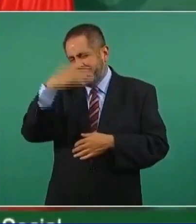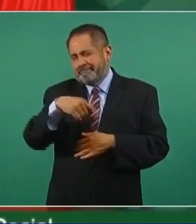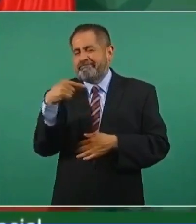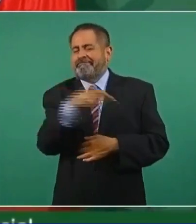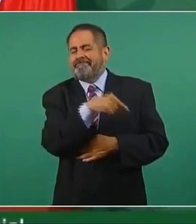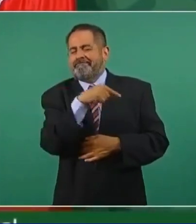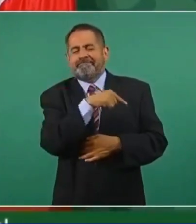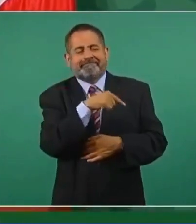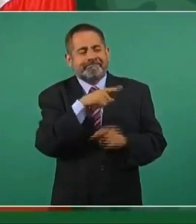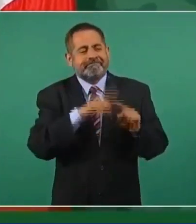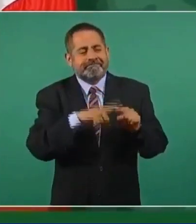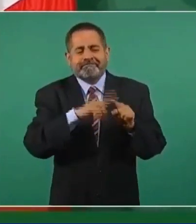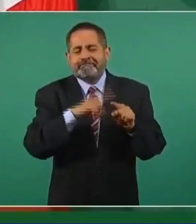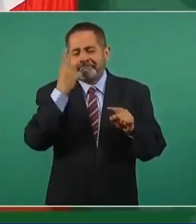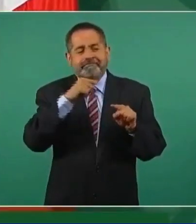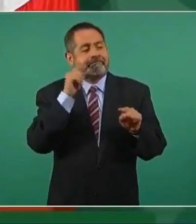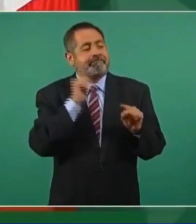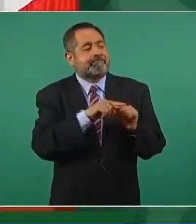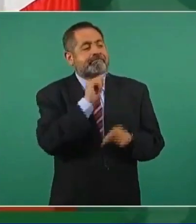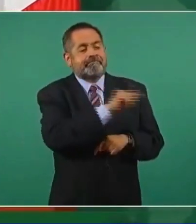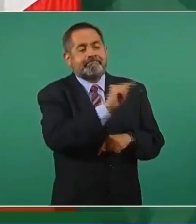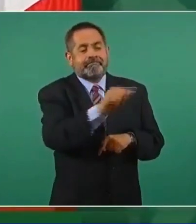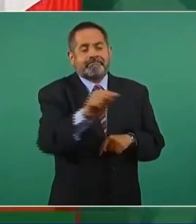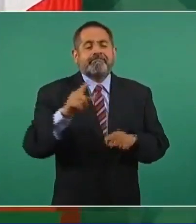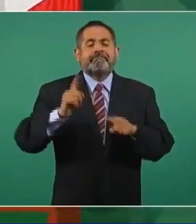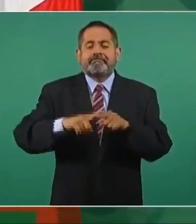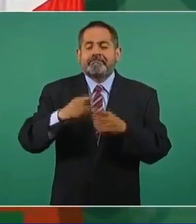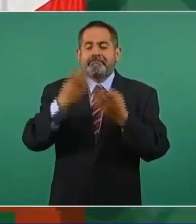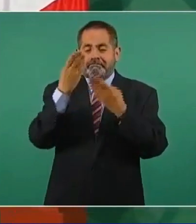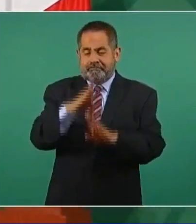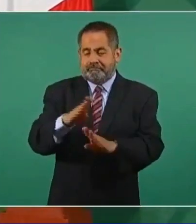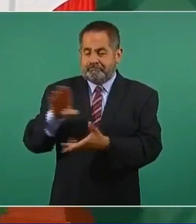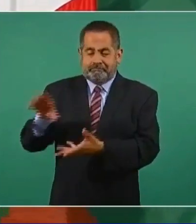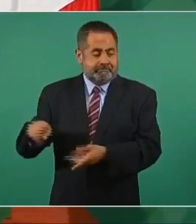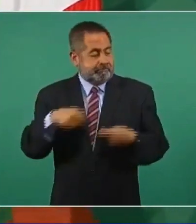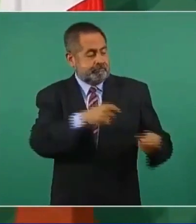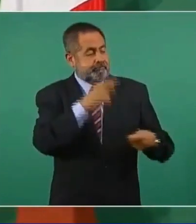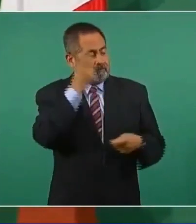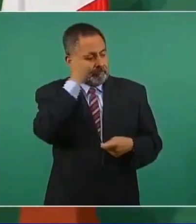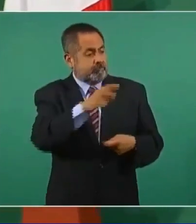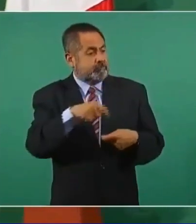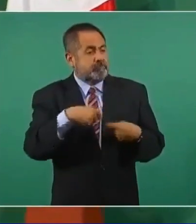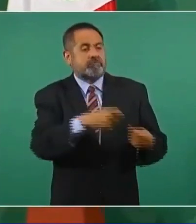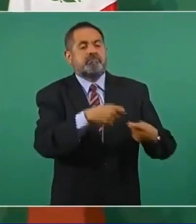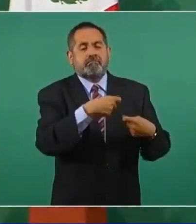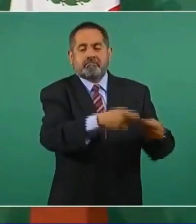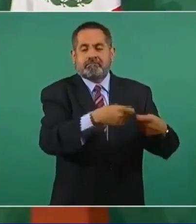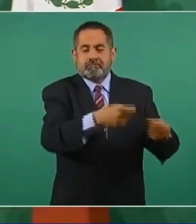le iba a tocar un banco, a quién una empresa.